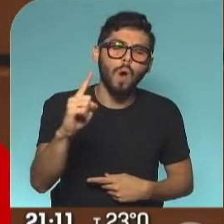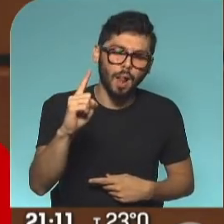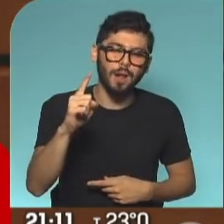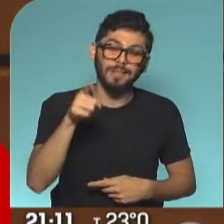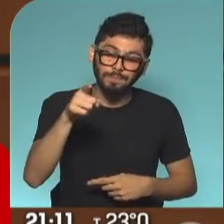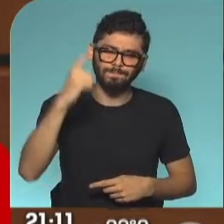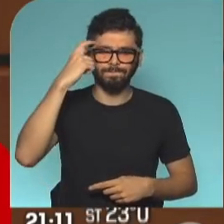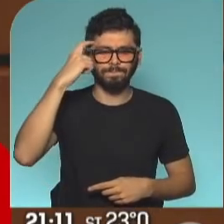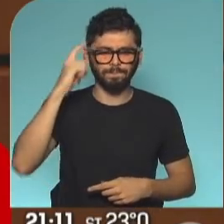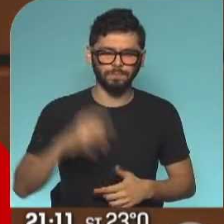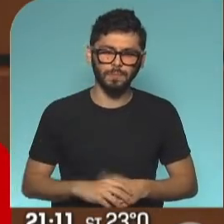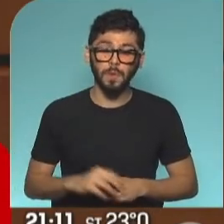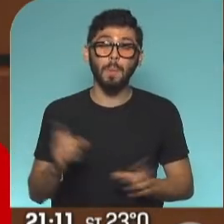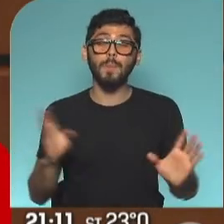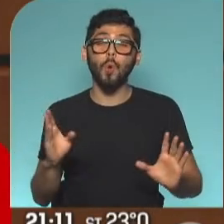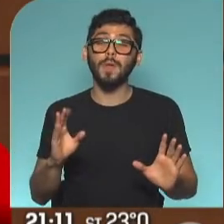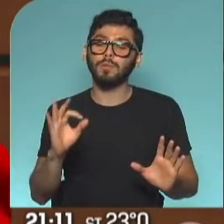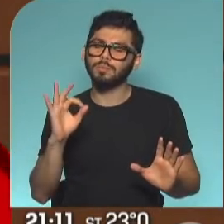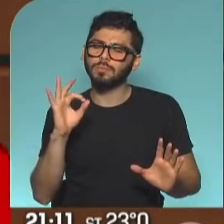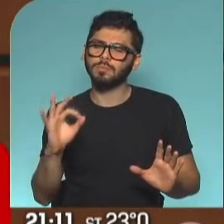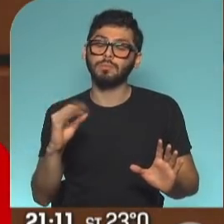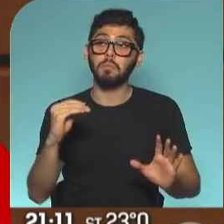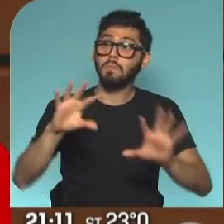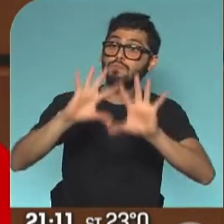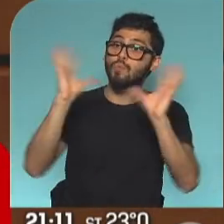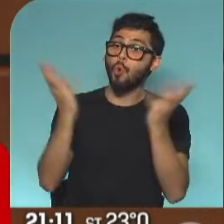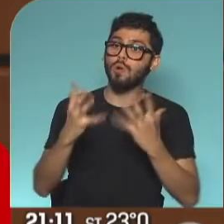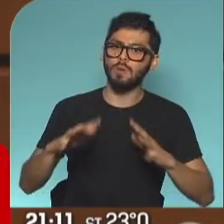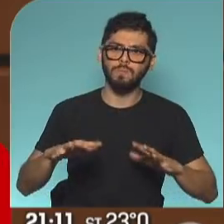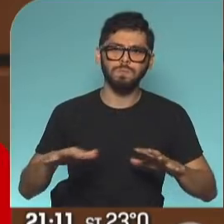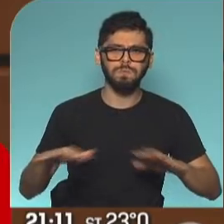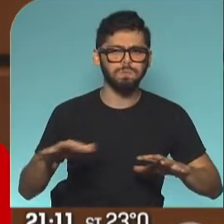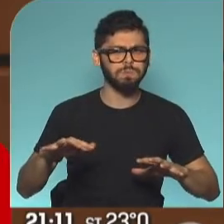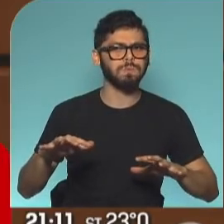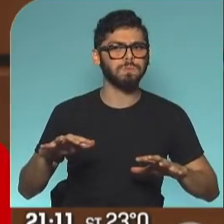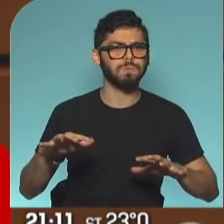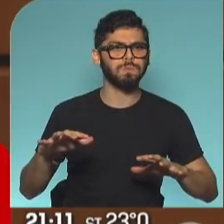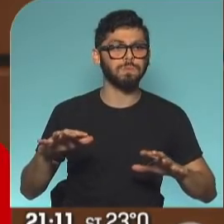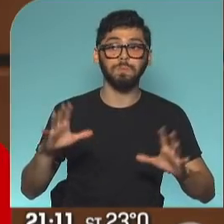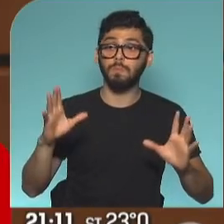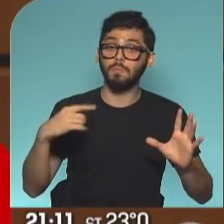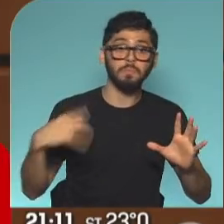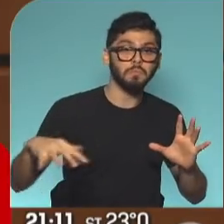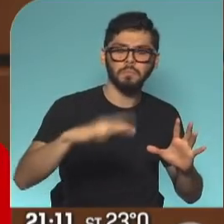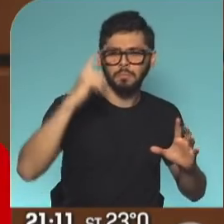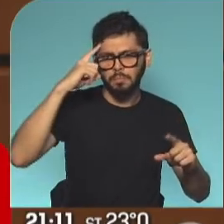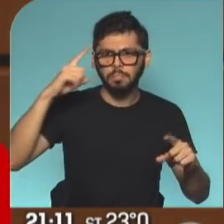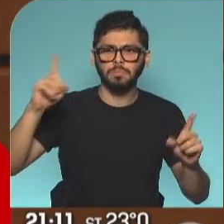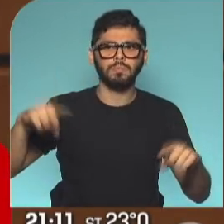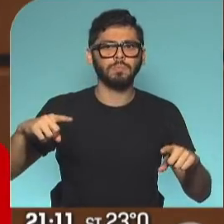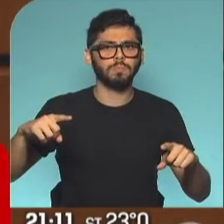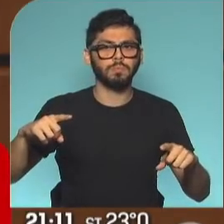Digo que es un momento oportuno porque algo le pasó al mundo, algo absolutamente impensado, algo